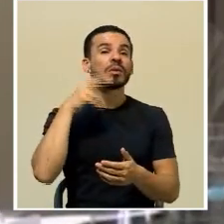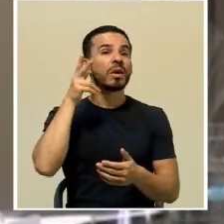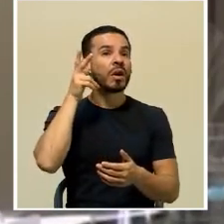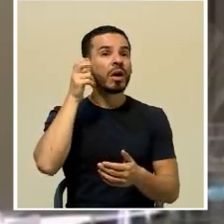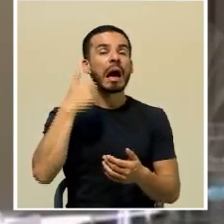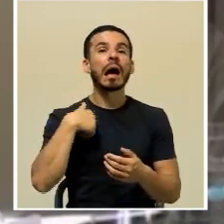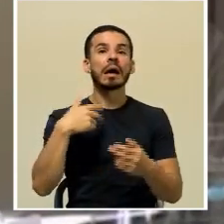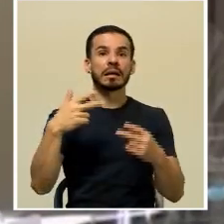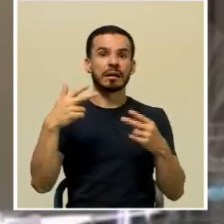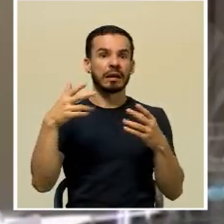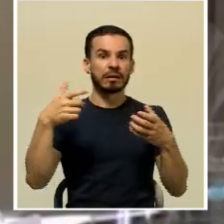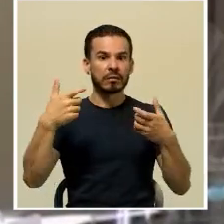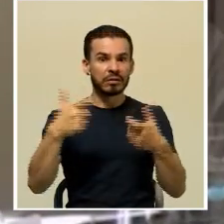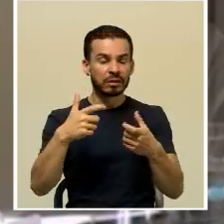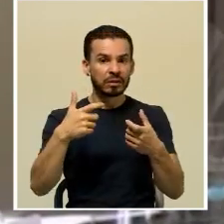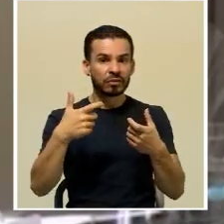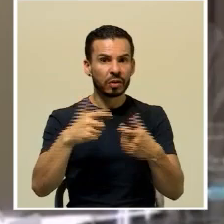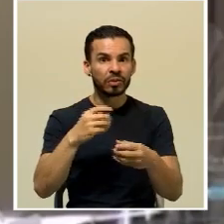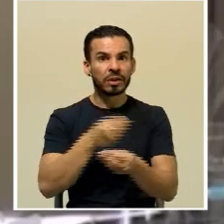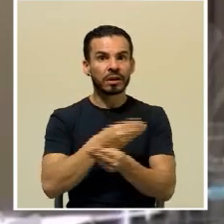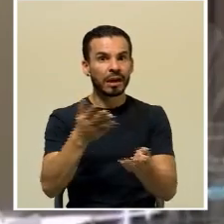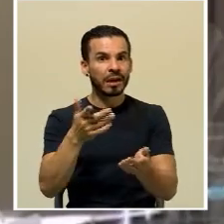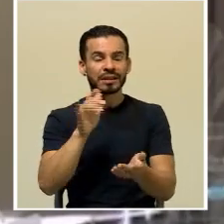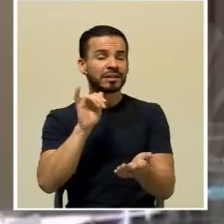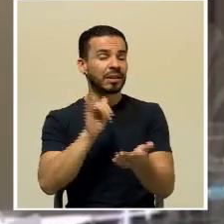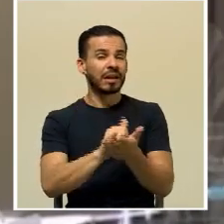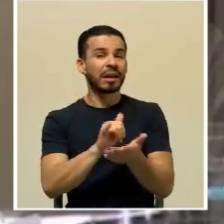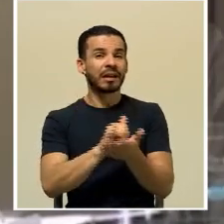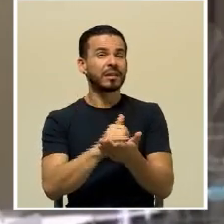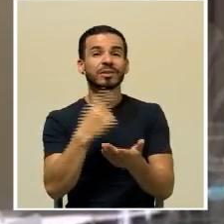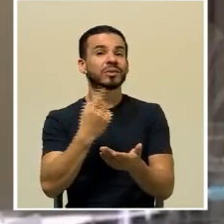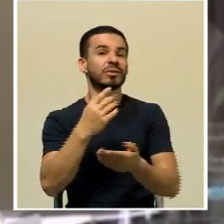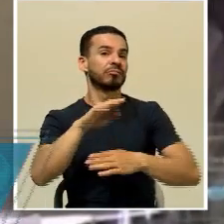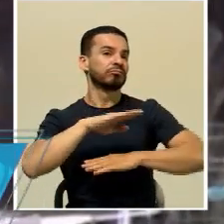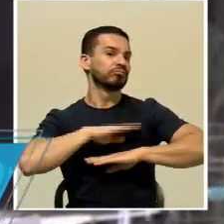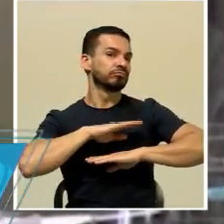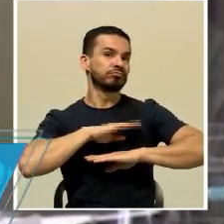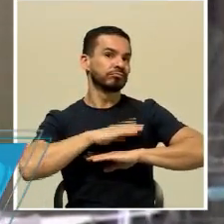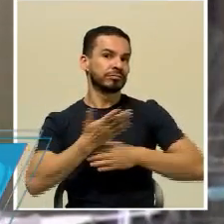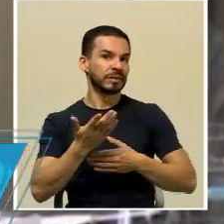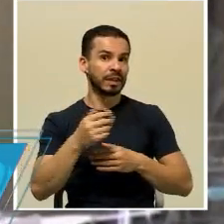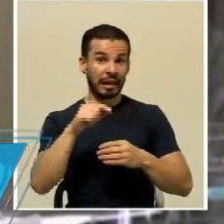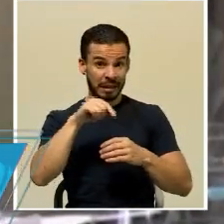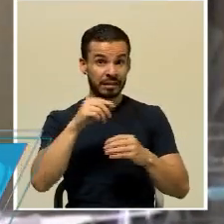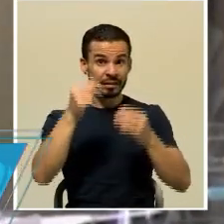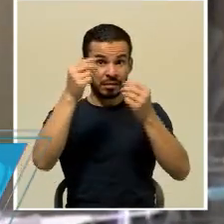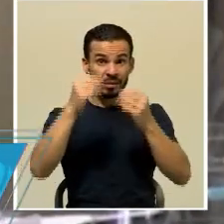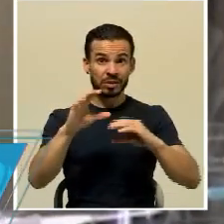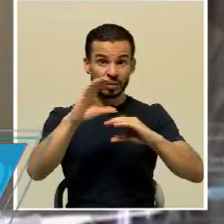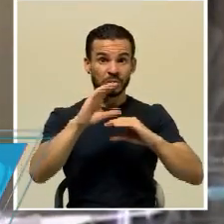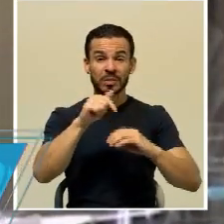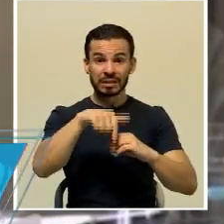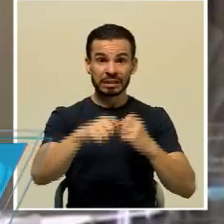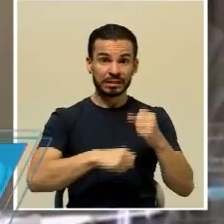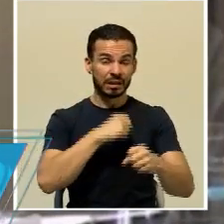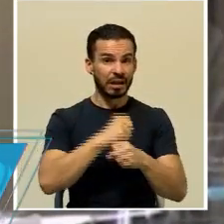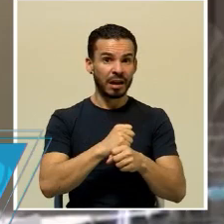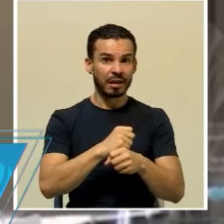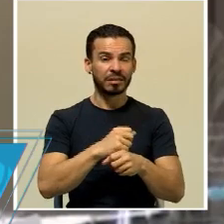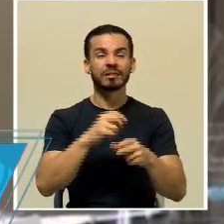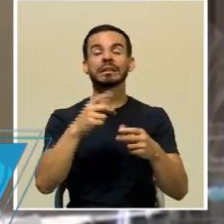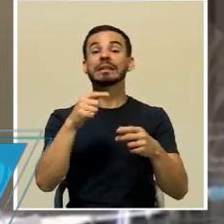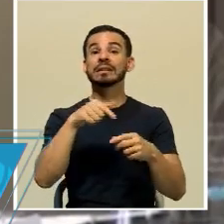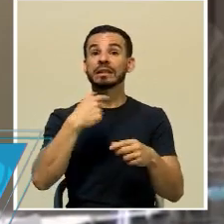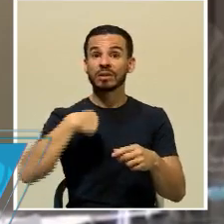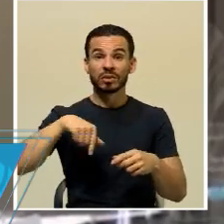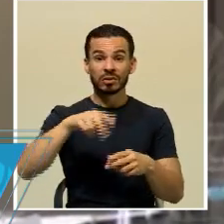escucha que hay que recortar y recortar, eso no es solo, digamos, recortar este presupuesto de este año. Es un tema